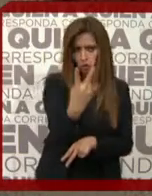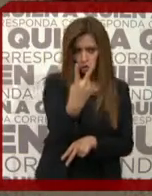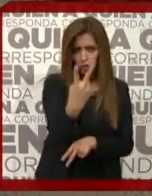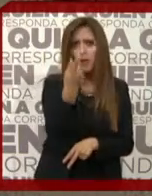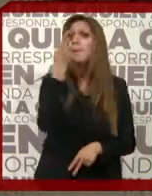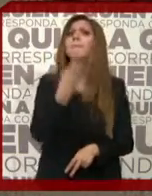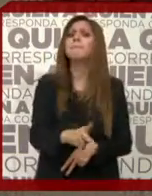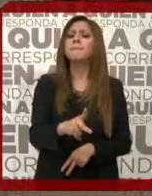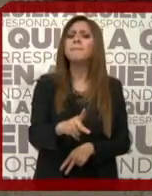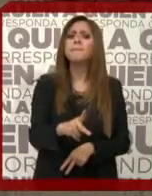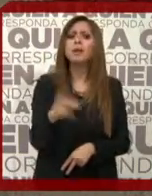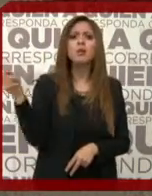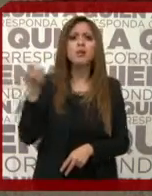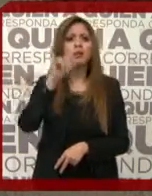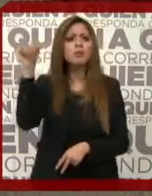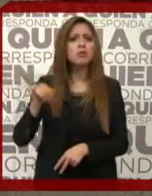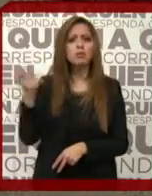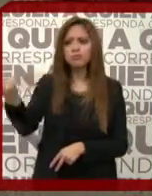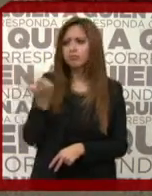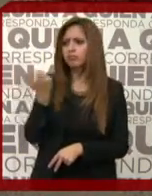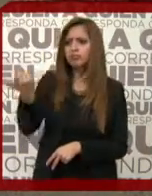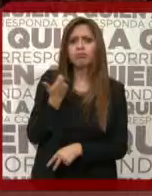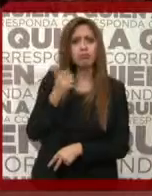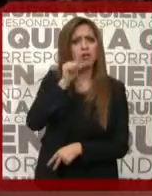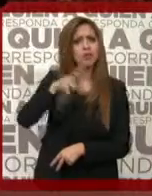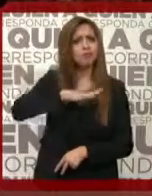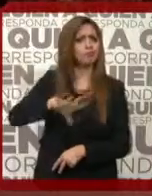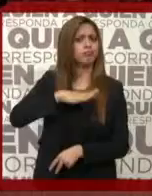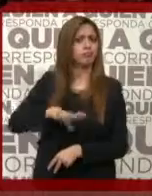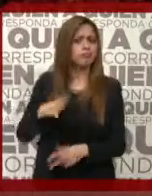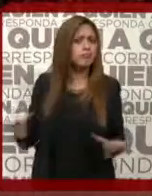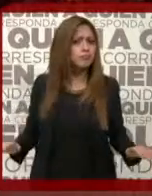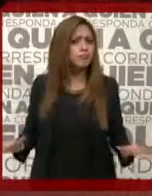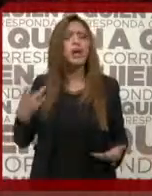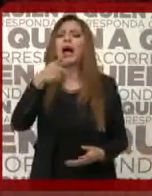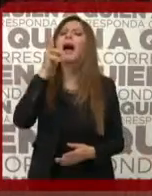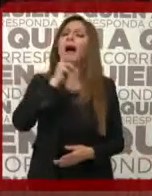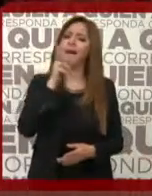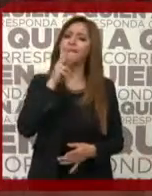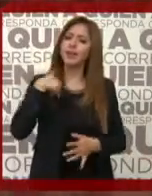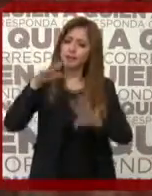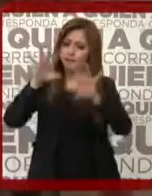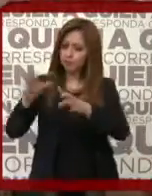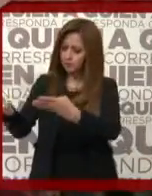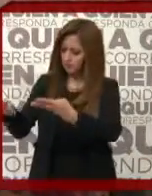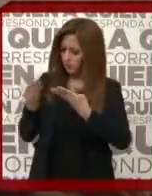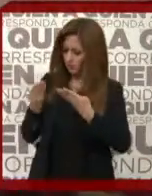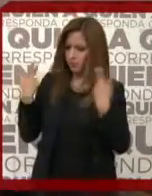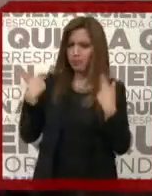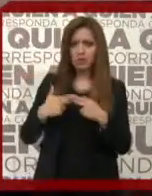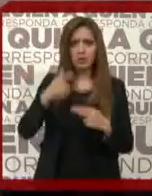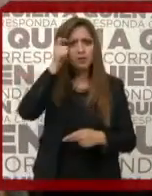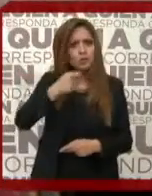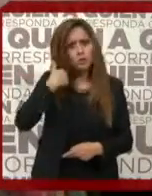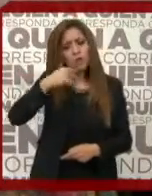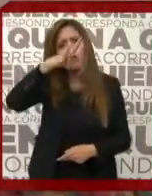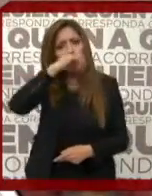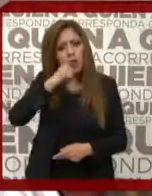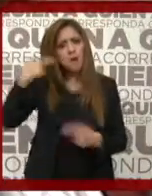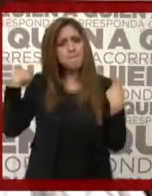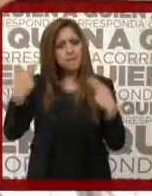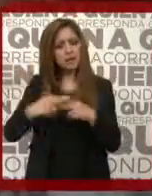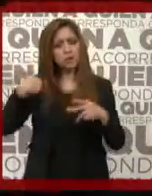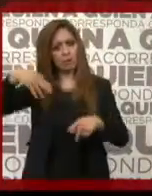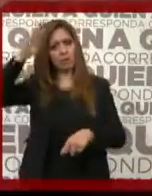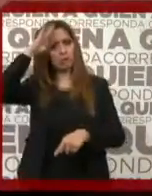eso, nunca me ha dado presupuesto, se ha negado. Asegura que le asigna una carga docente que sobrepasa las capacidades de cualquier